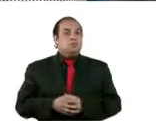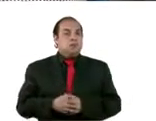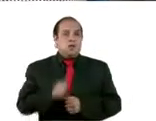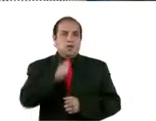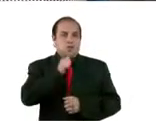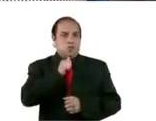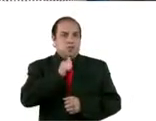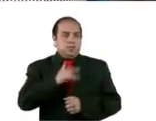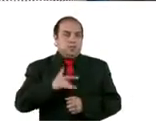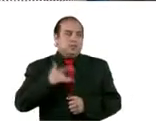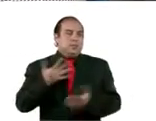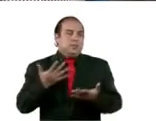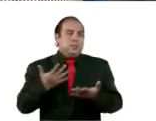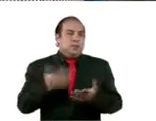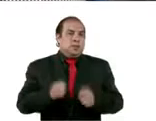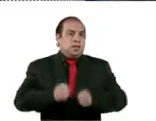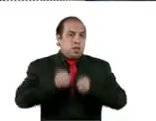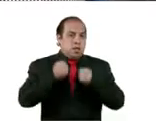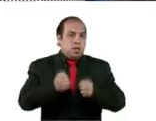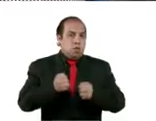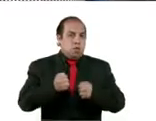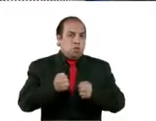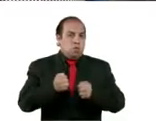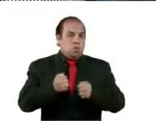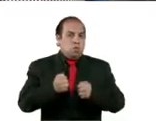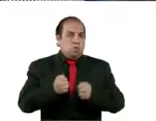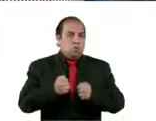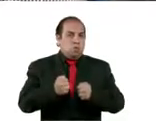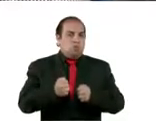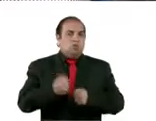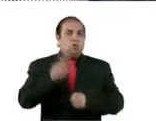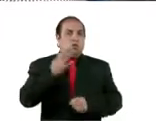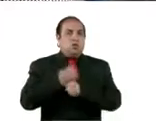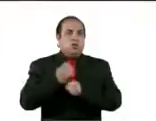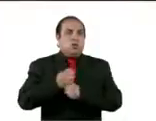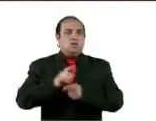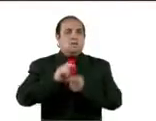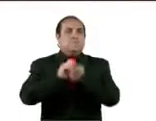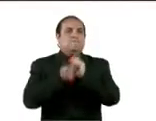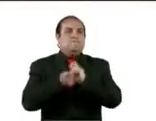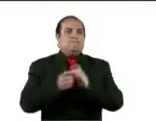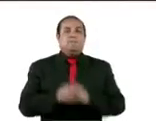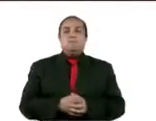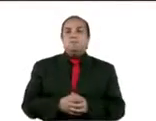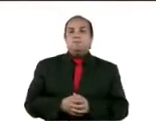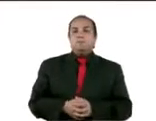se convencen de la cuarta transformación? Sería esa.